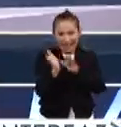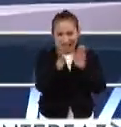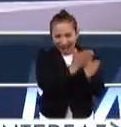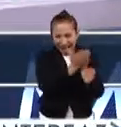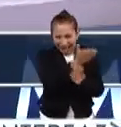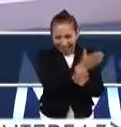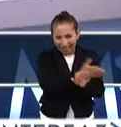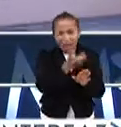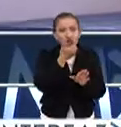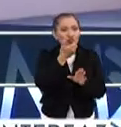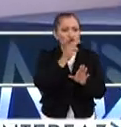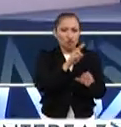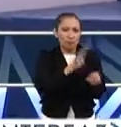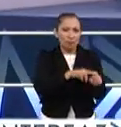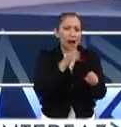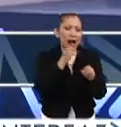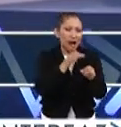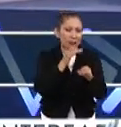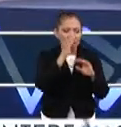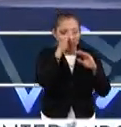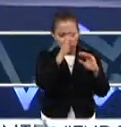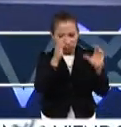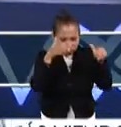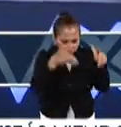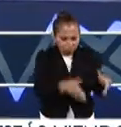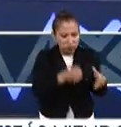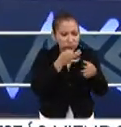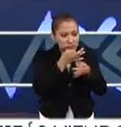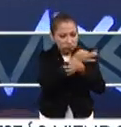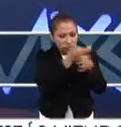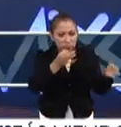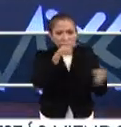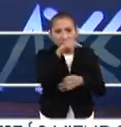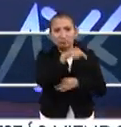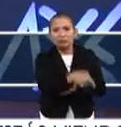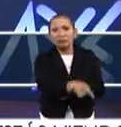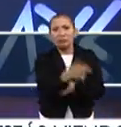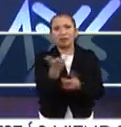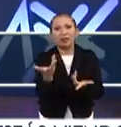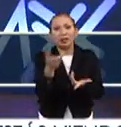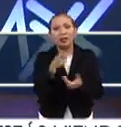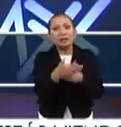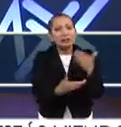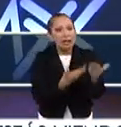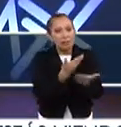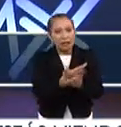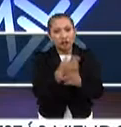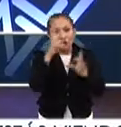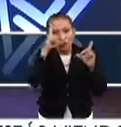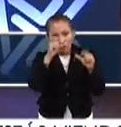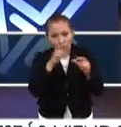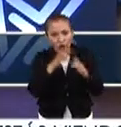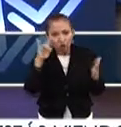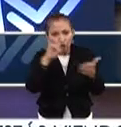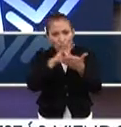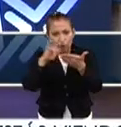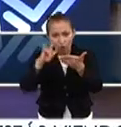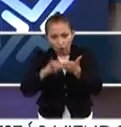una agencia tradicional restringida a la difusión de servicios de foto